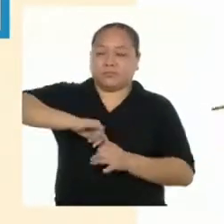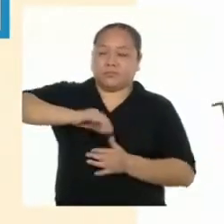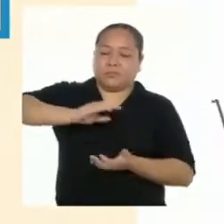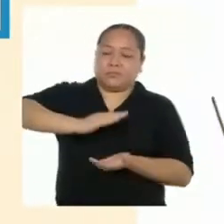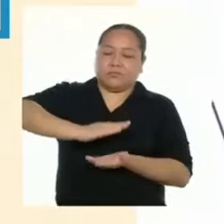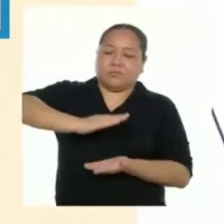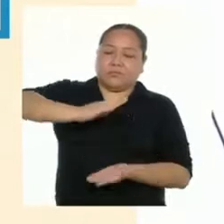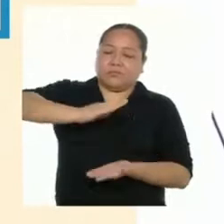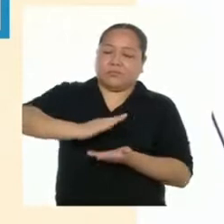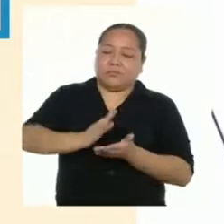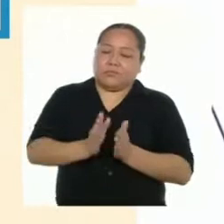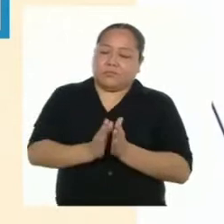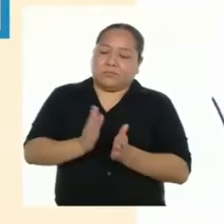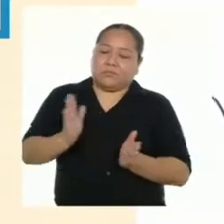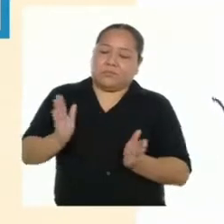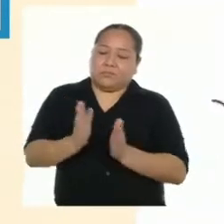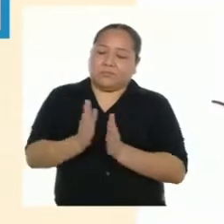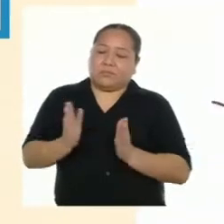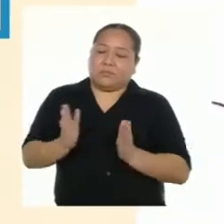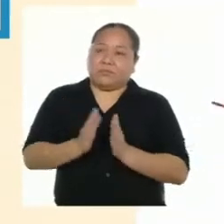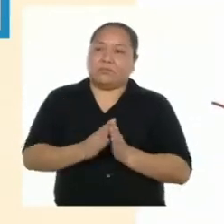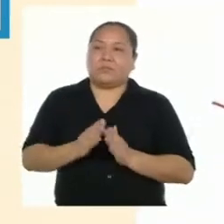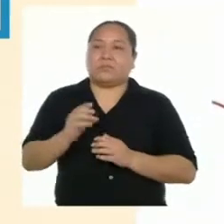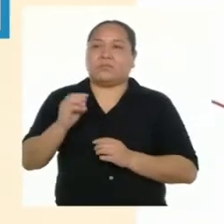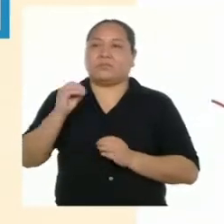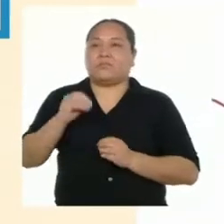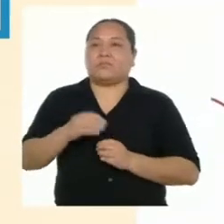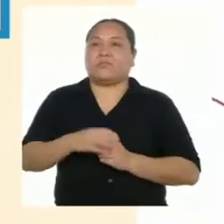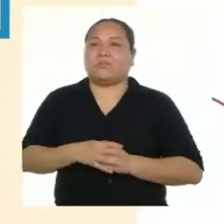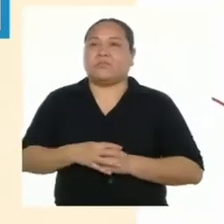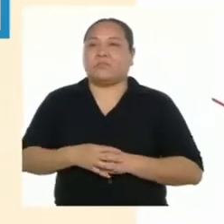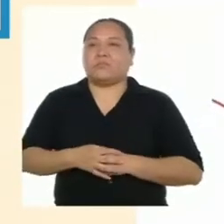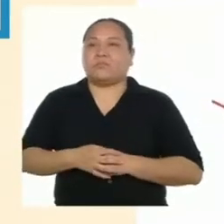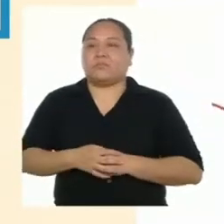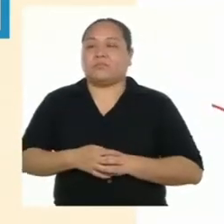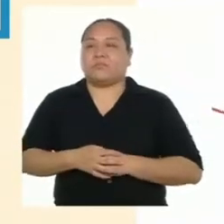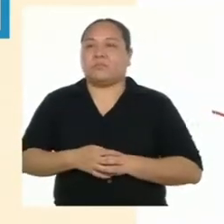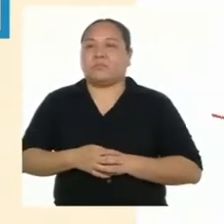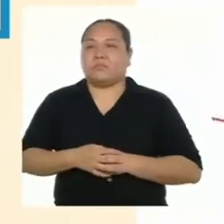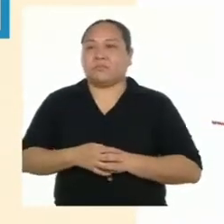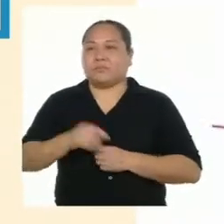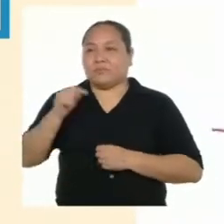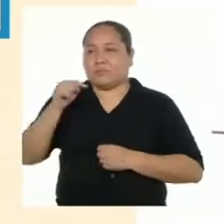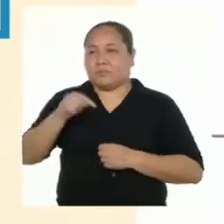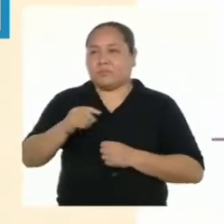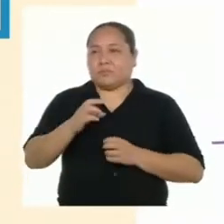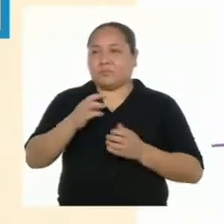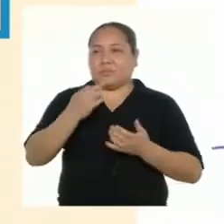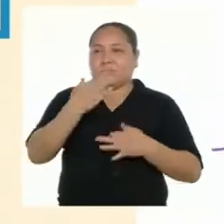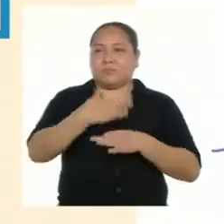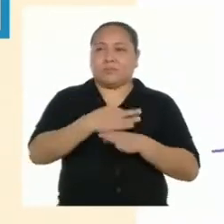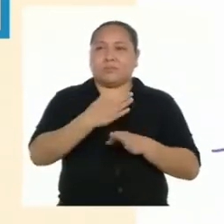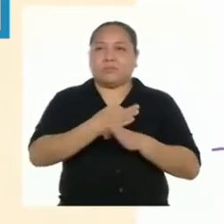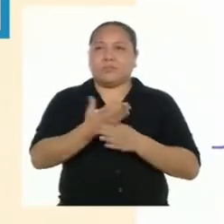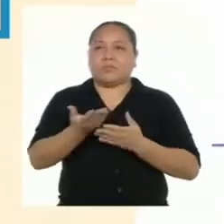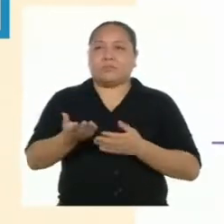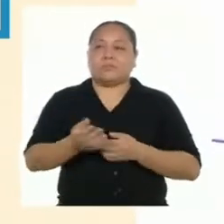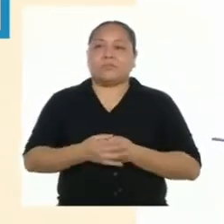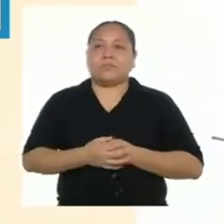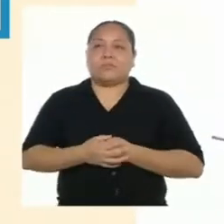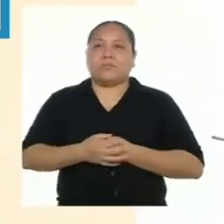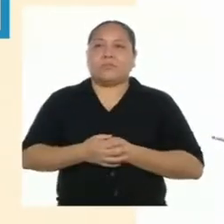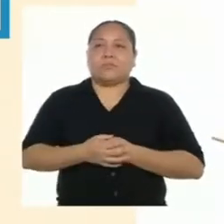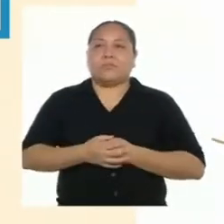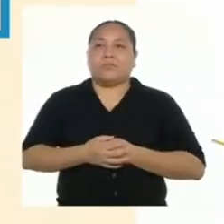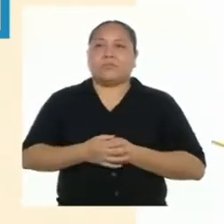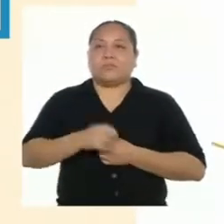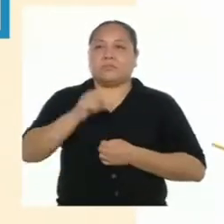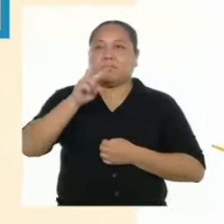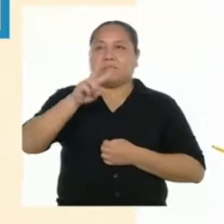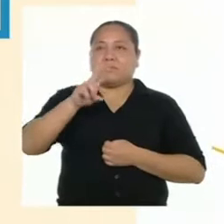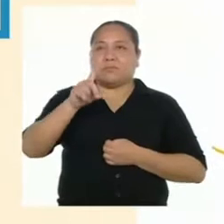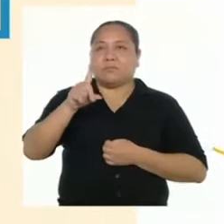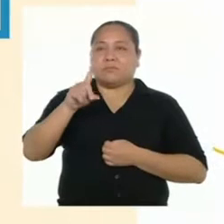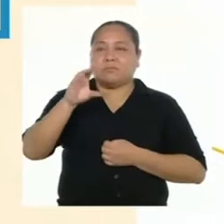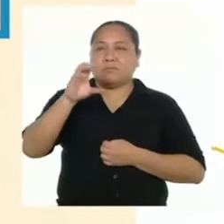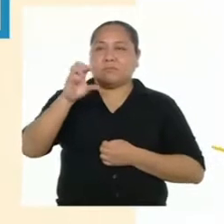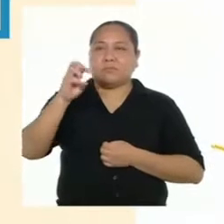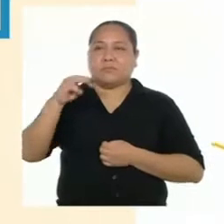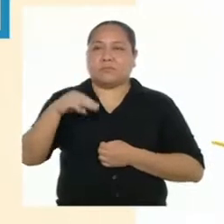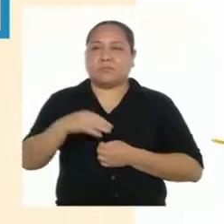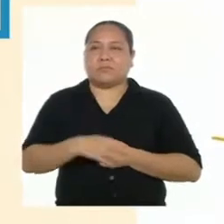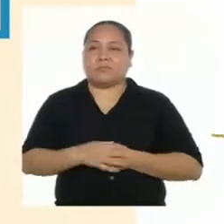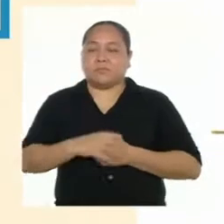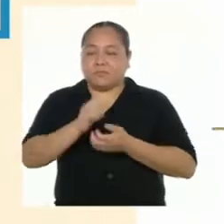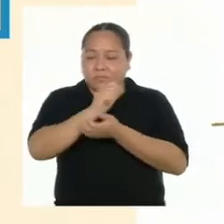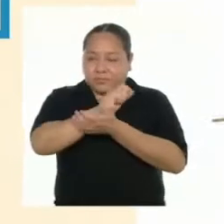caja, colocando nuestra regla por aquí. La medida sería de 21